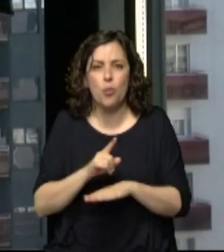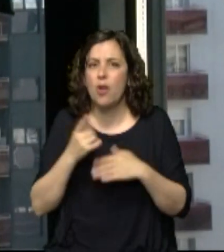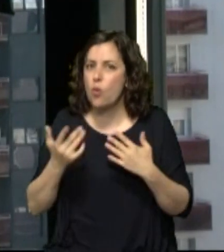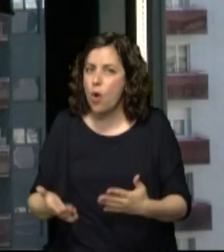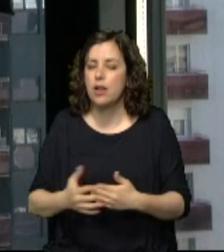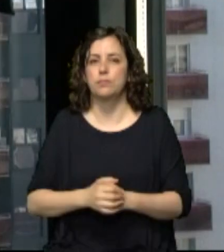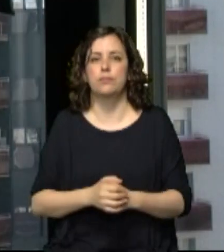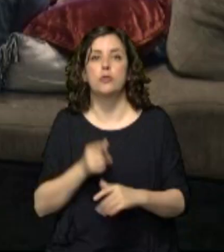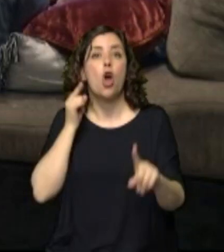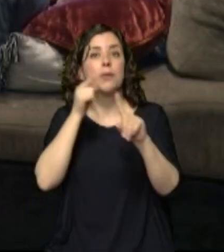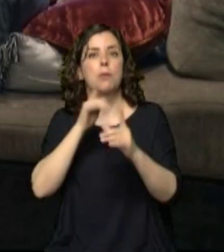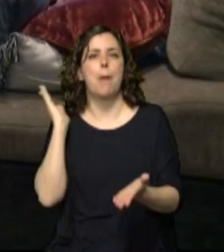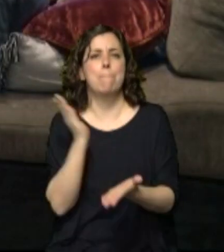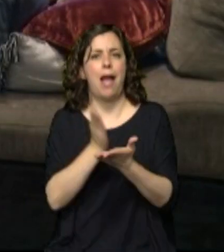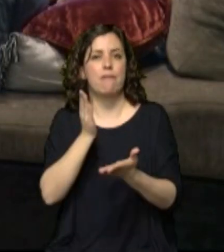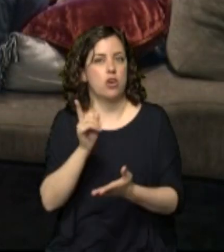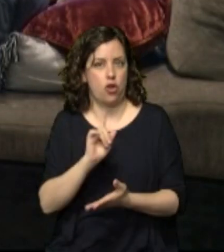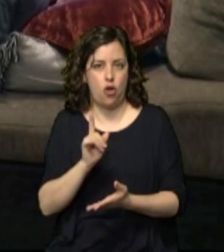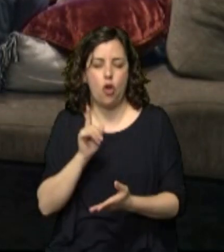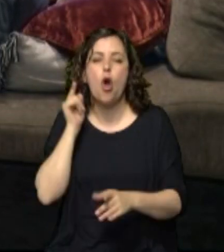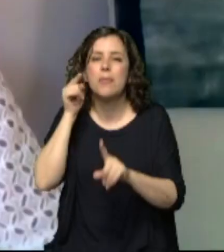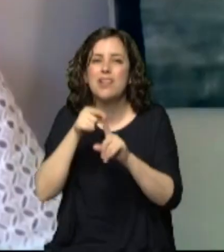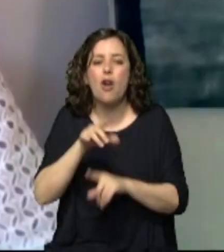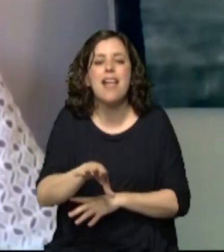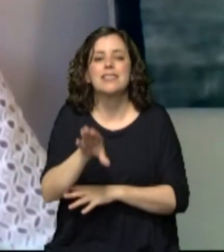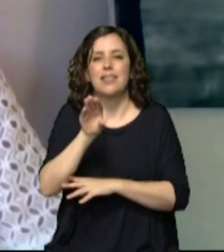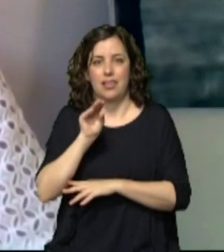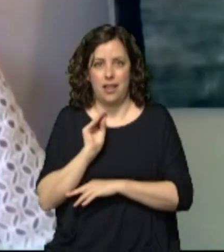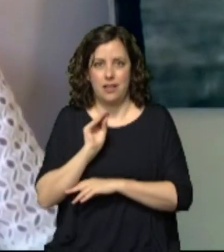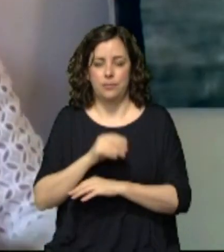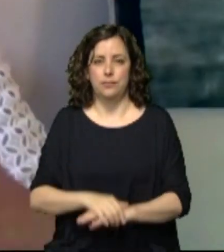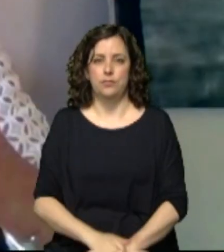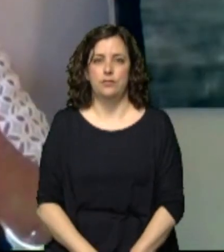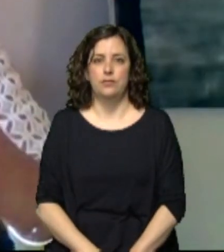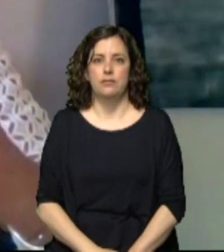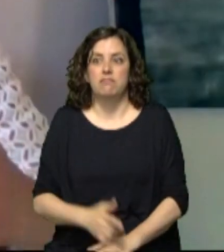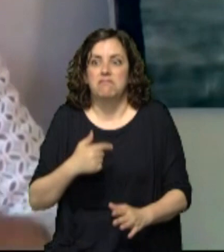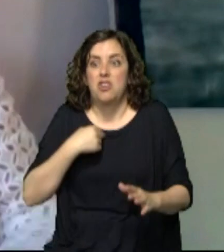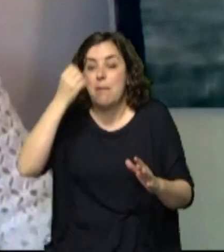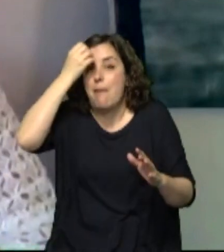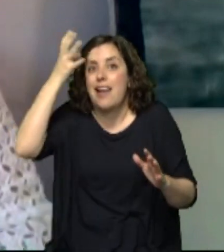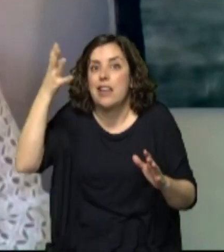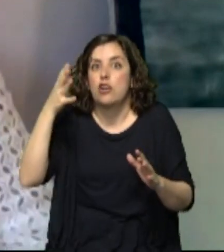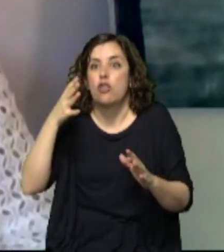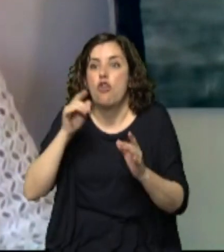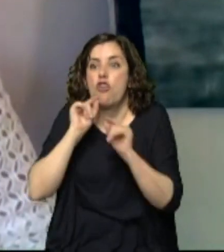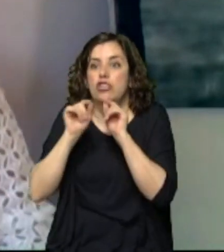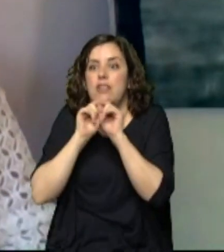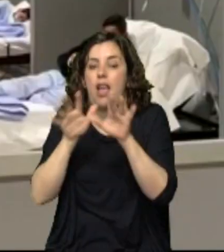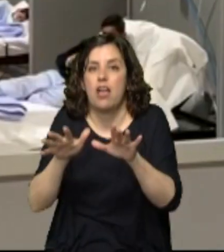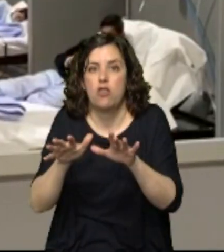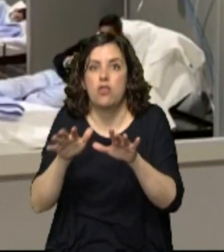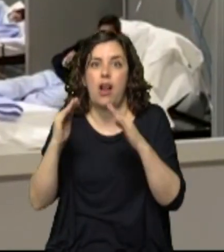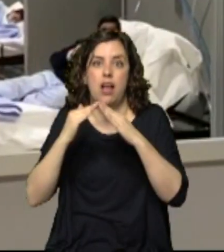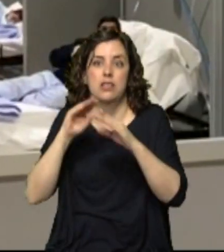para penalizar, sino para entender. Se supone que es intrahogar, pero hay que entender cómo se mantuvo esa transmisión entonces 8